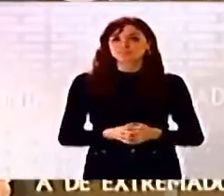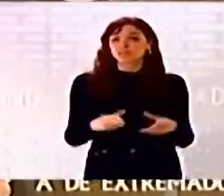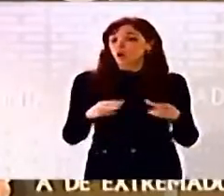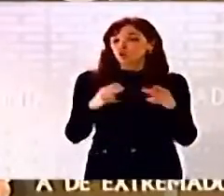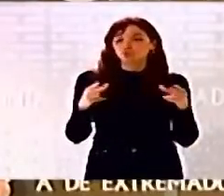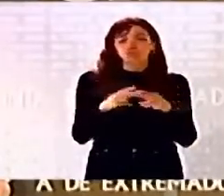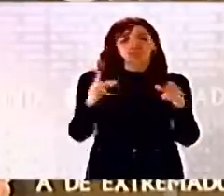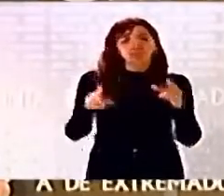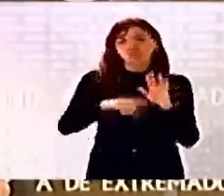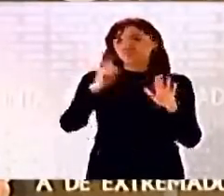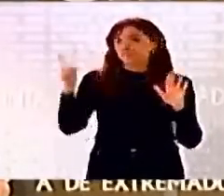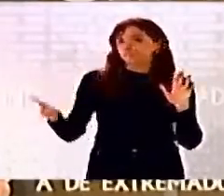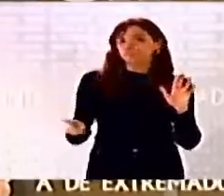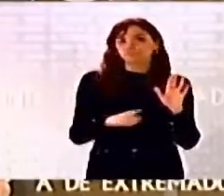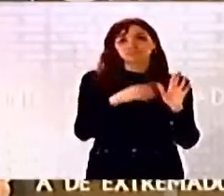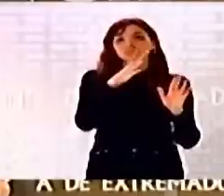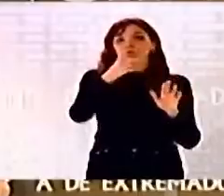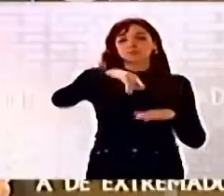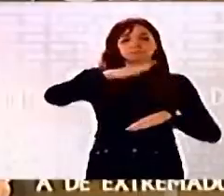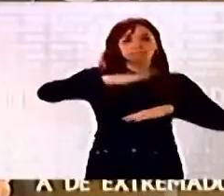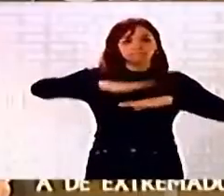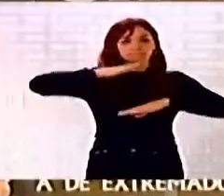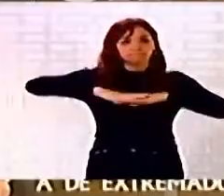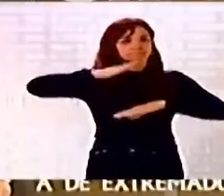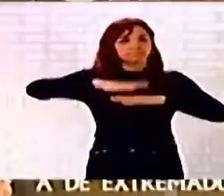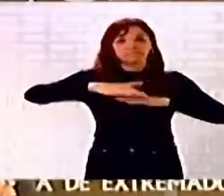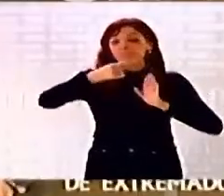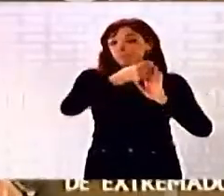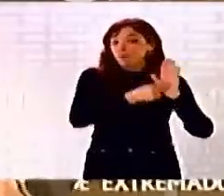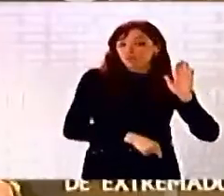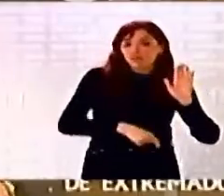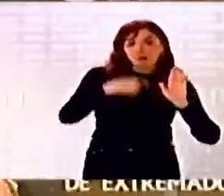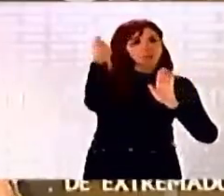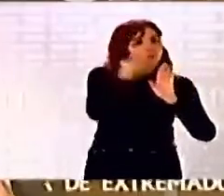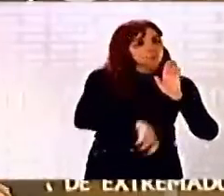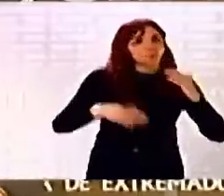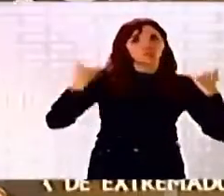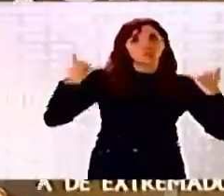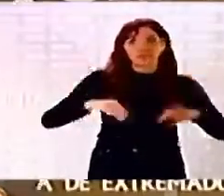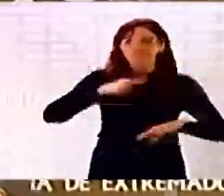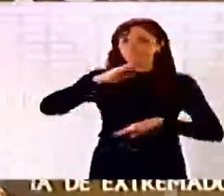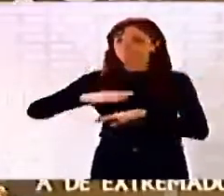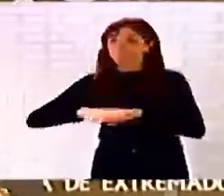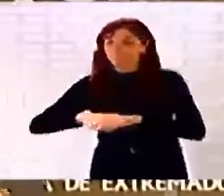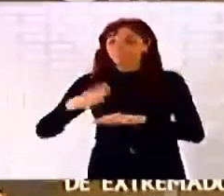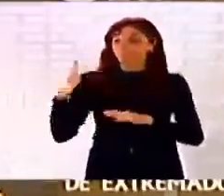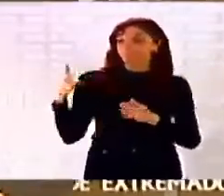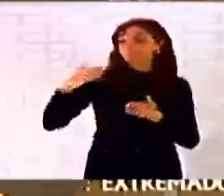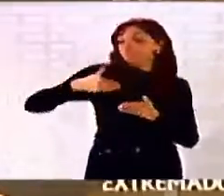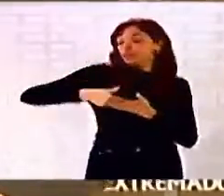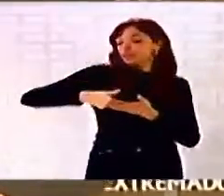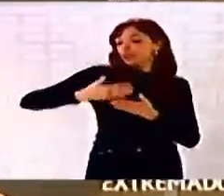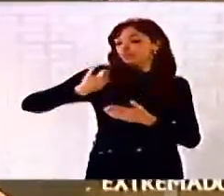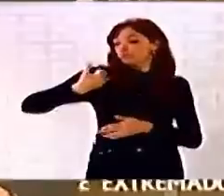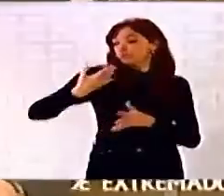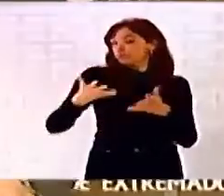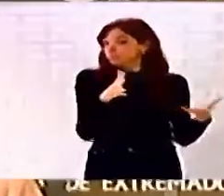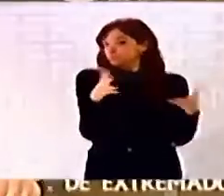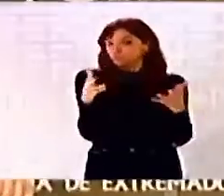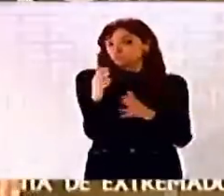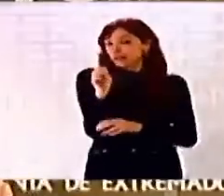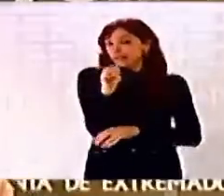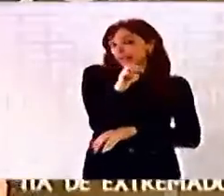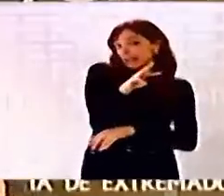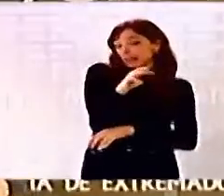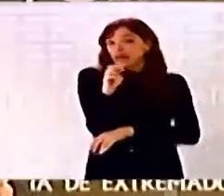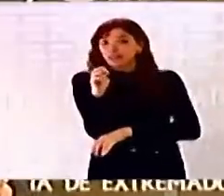en su conjunto, porque estén cumpliendo con todas las medidas tan duras que llevamos desde el día aproximadamente